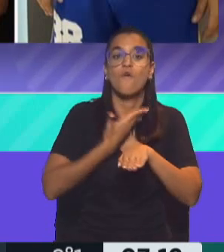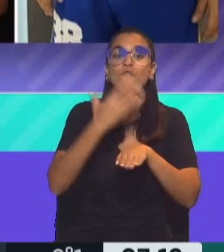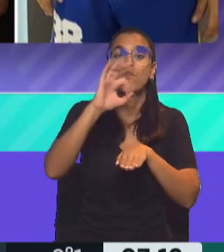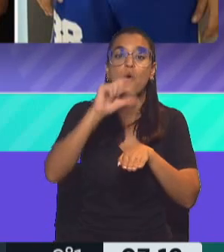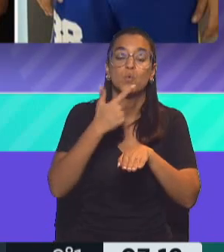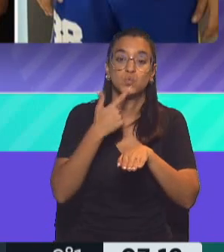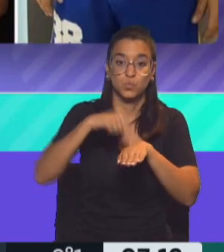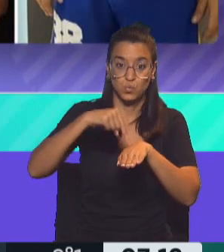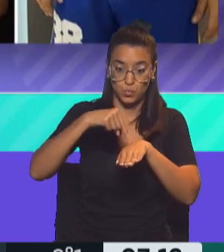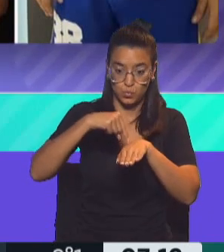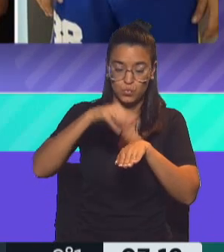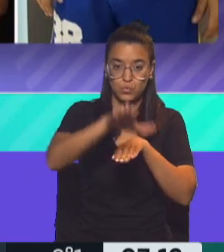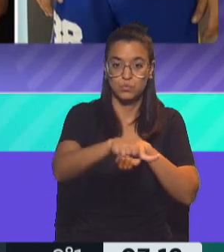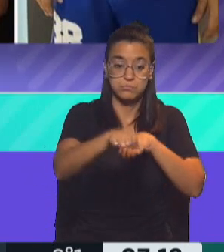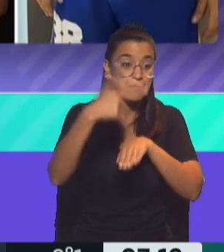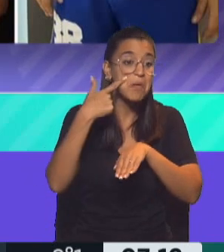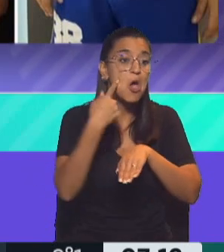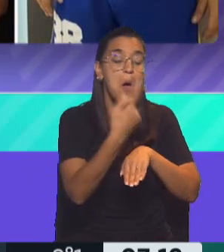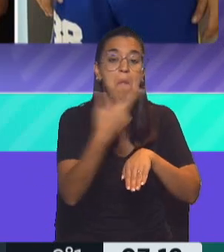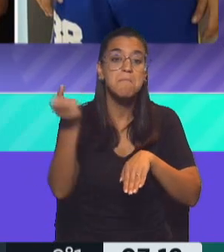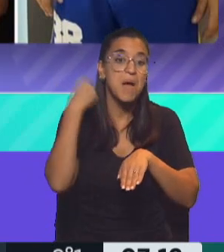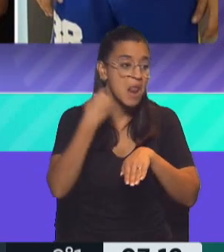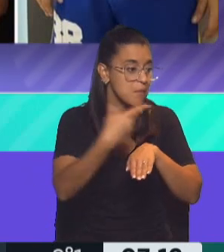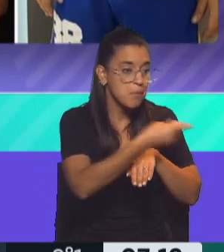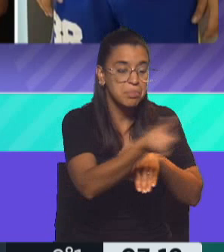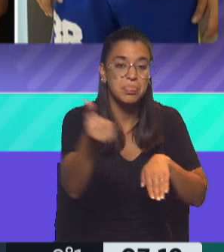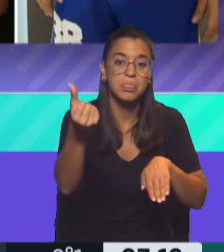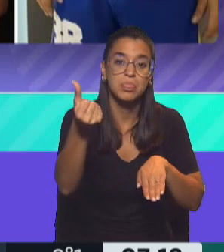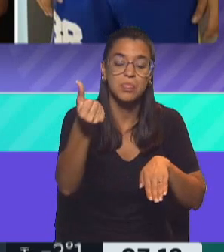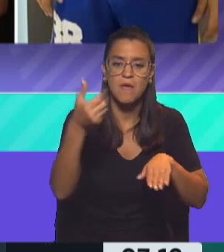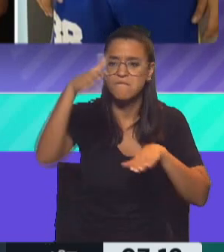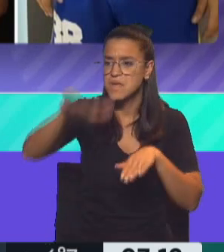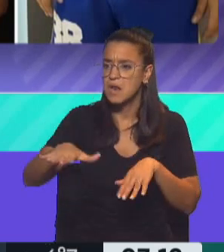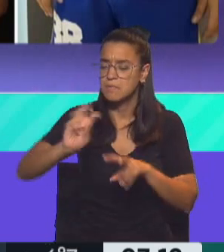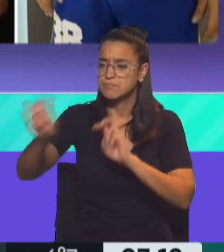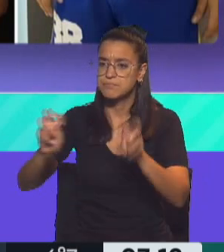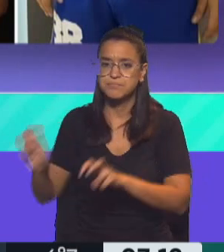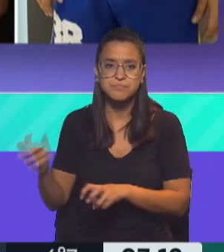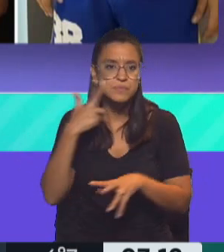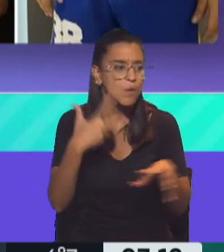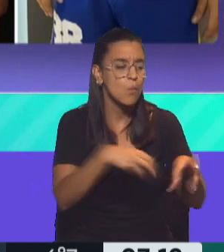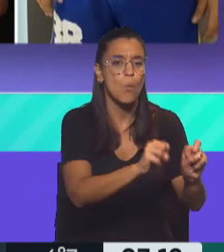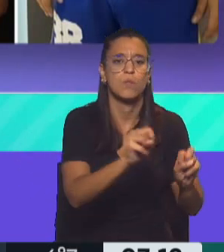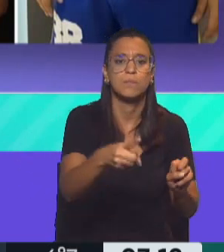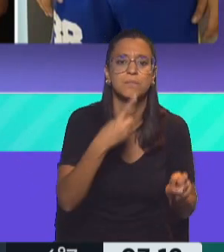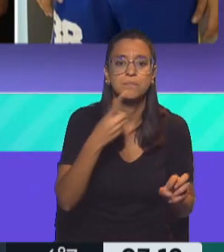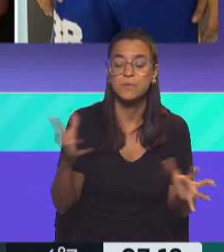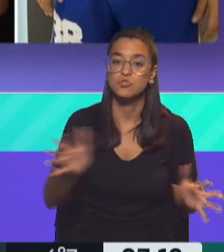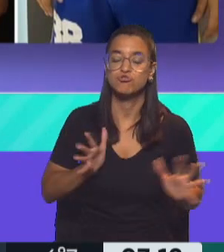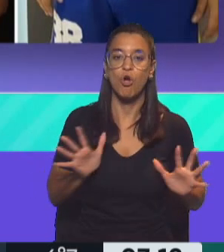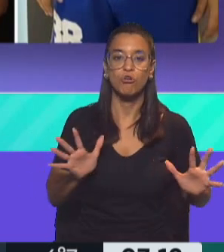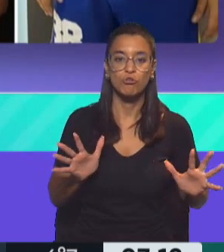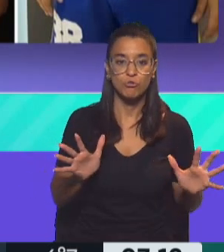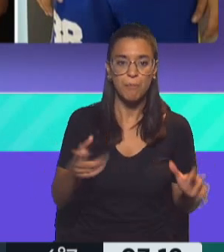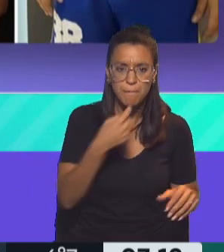en la zona de palermo frenaron se bajaron a pie fueron y lo encontraron en estado de shock